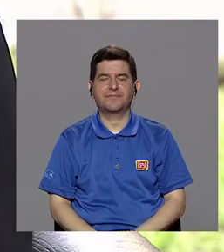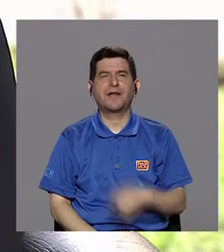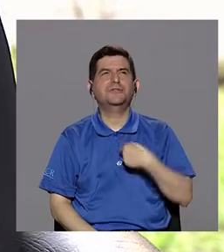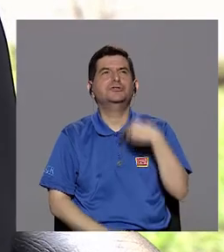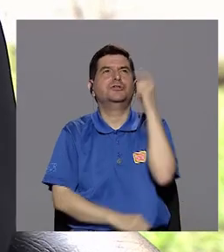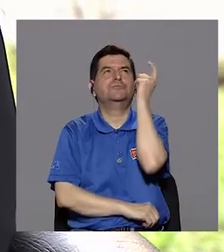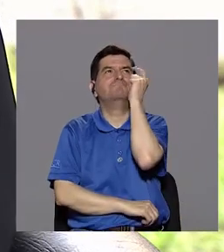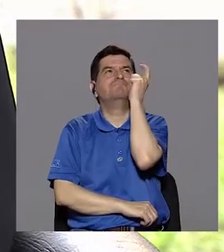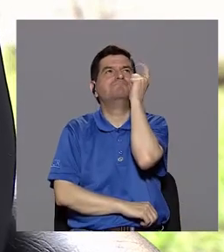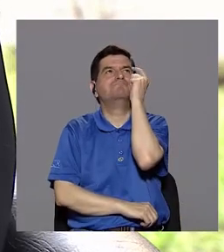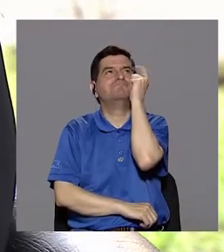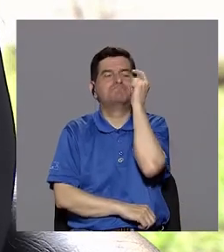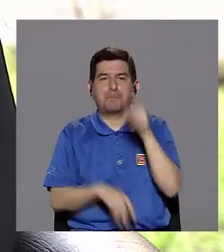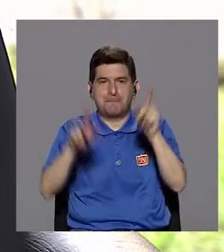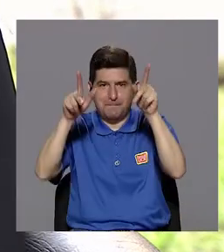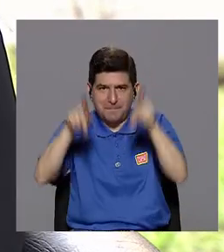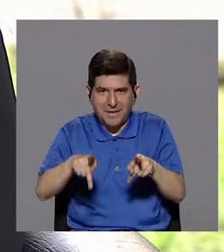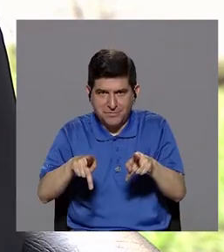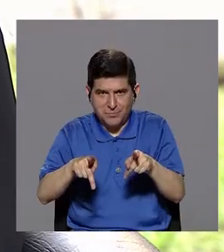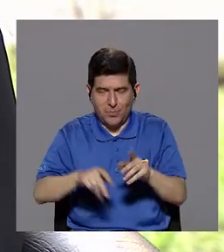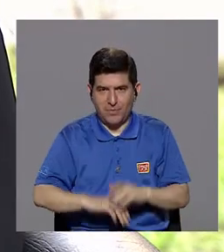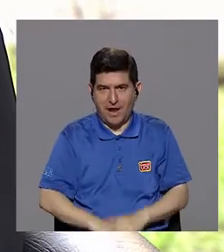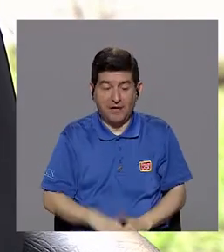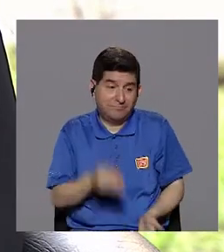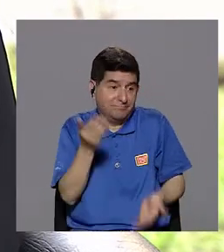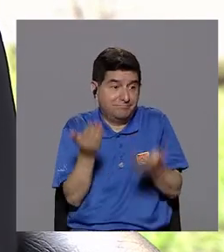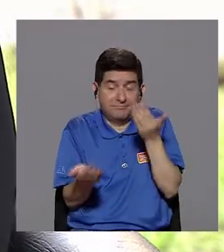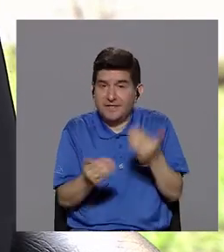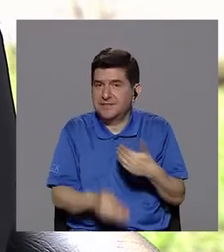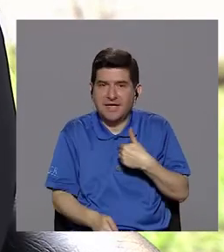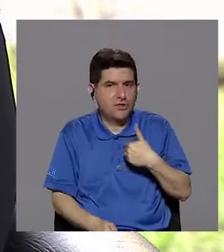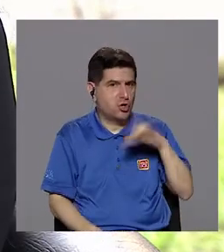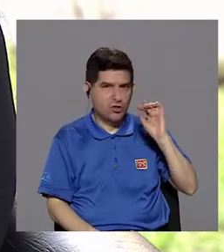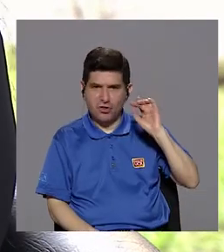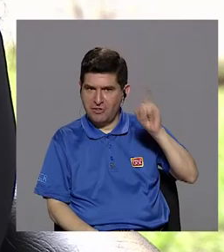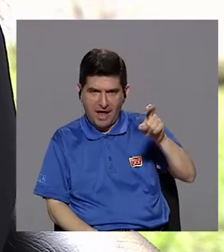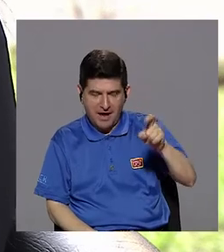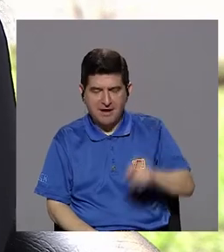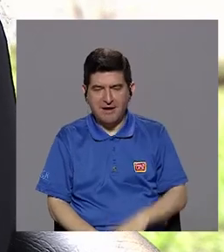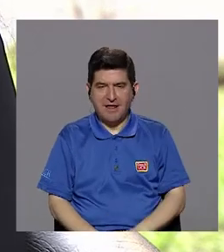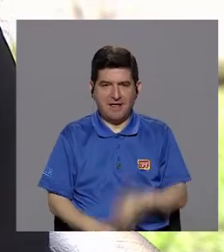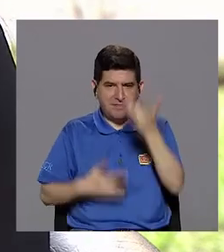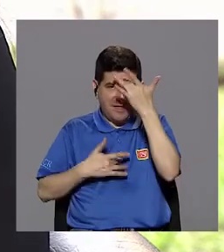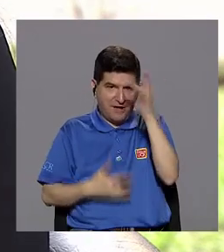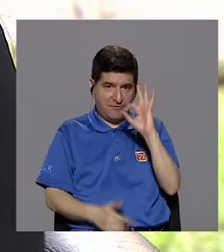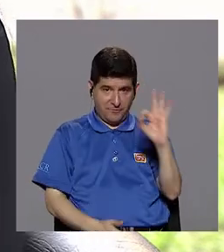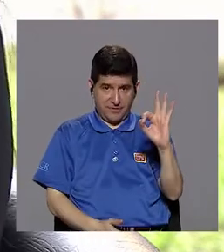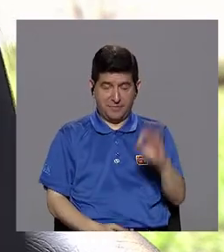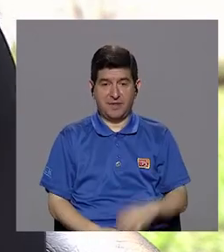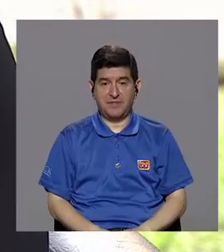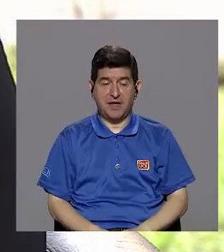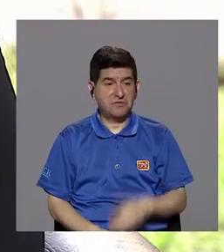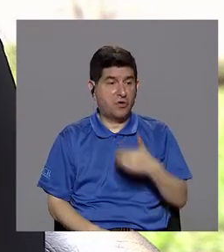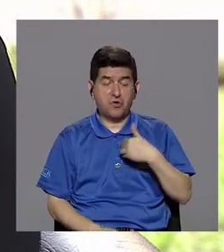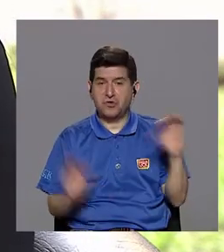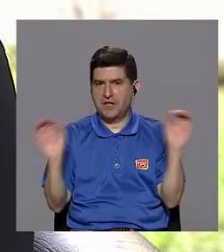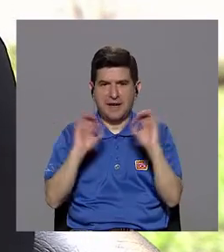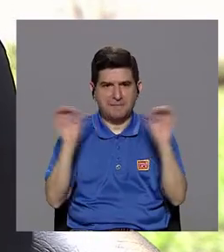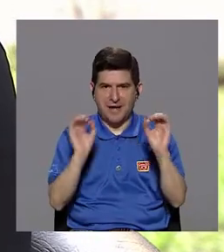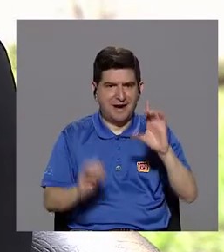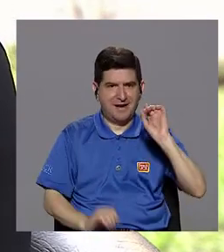me pongo a pensar, en el caso de una persona que no tiene diagnóstico de fibromialgia, ni ningún